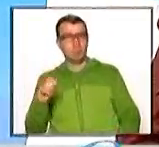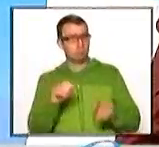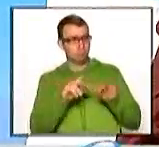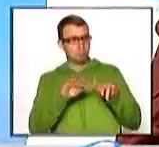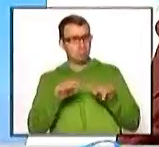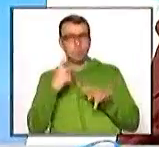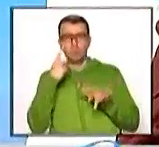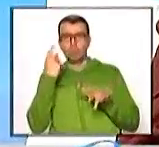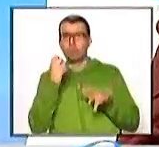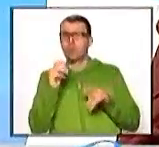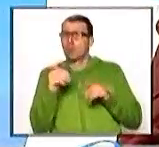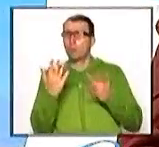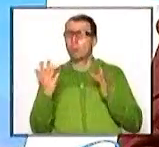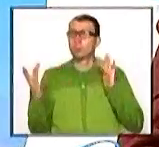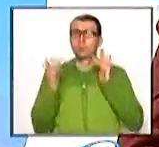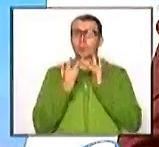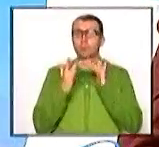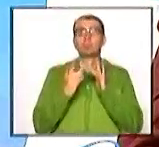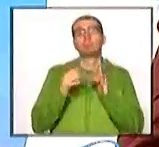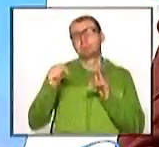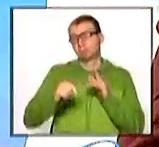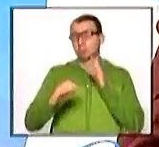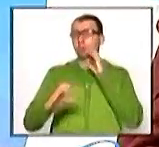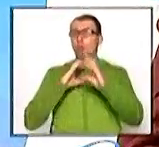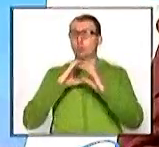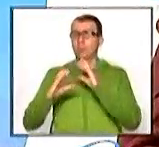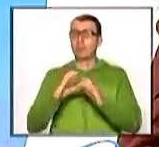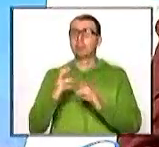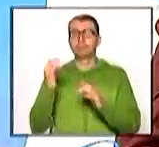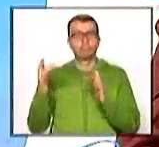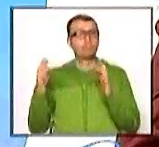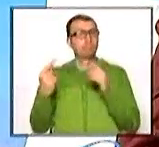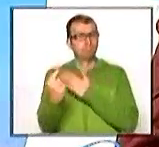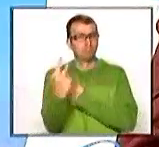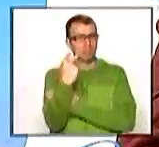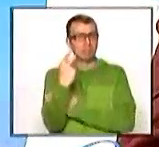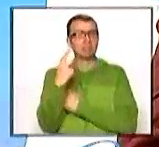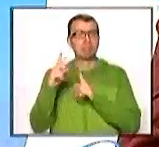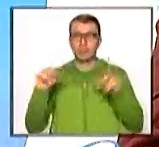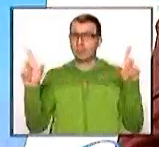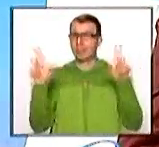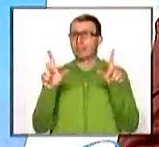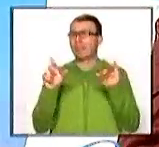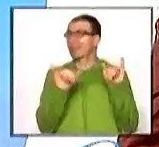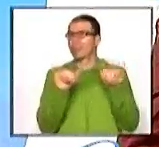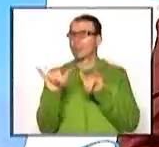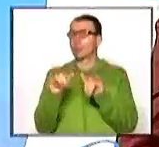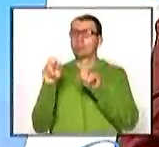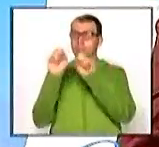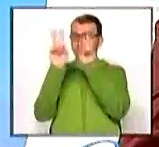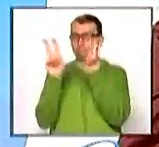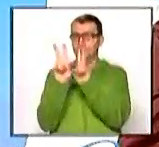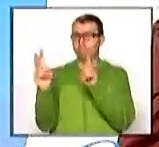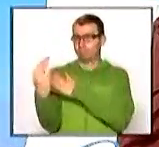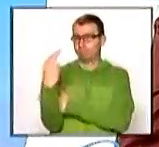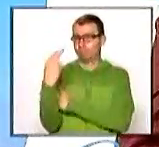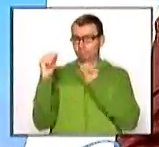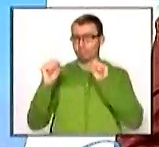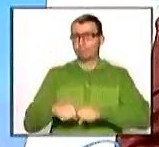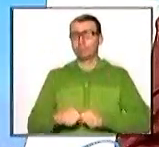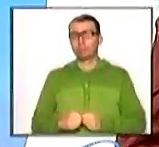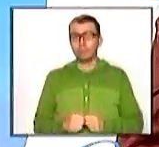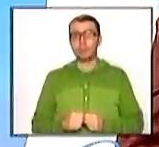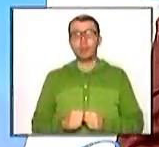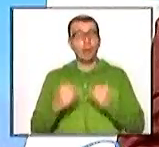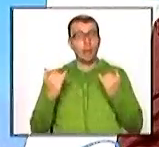forma de comunicarse con el canal, de ver toda la programación de nuestro canal y desde luego este programa. En fin, ahora